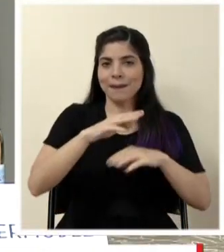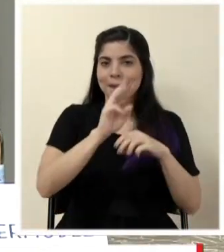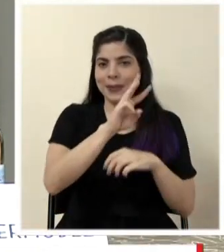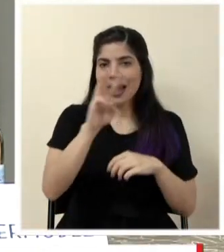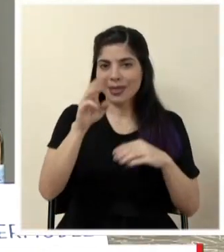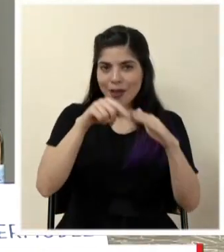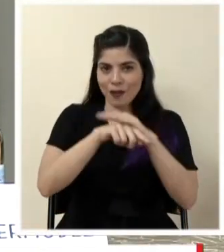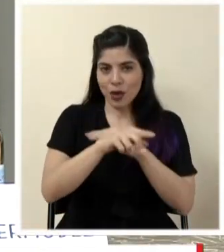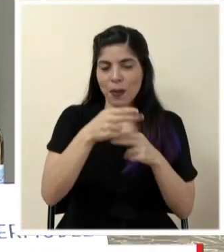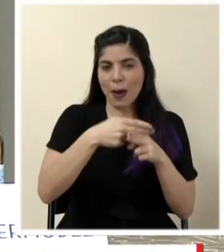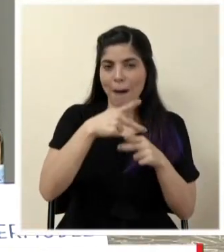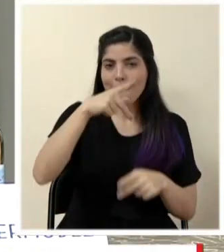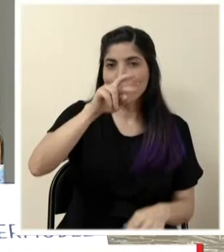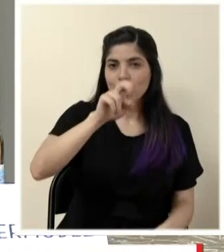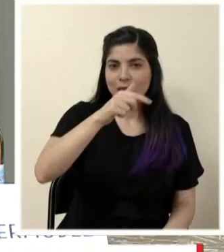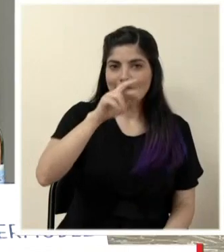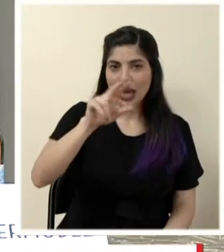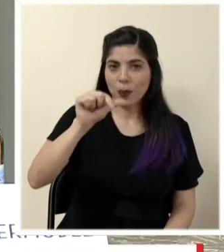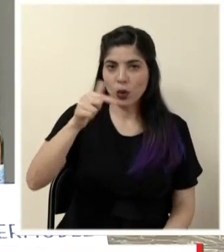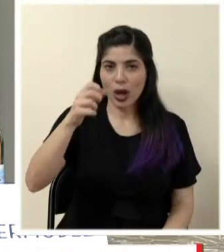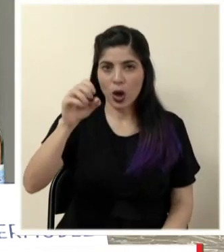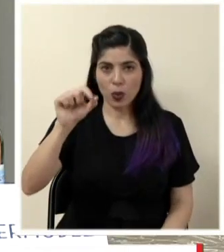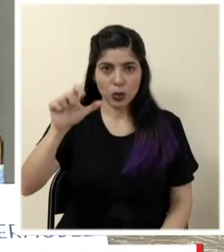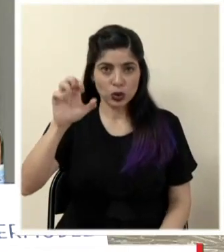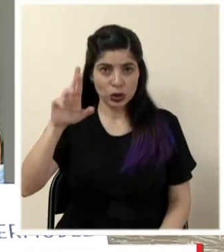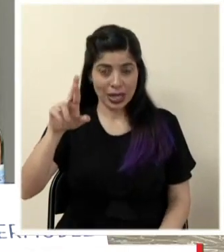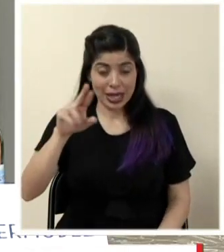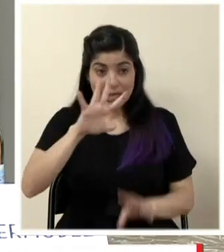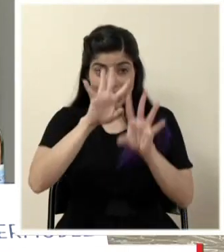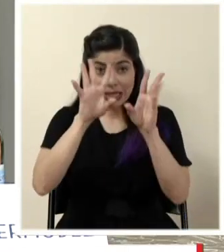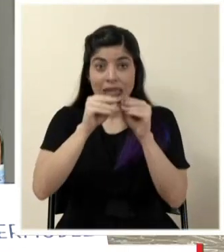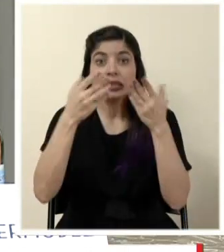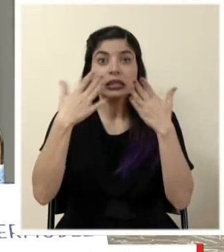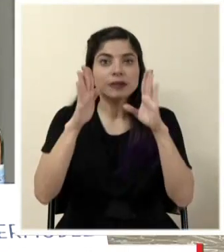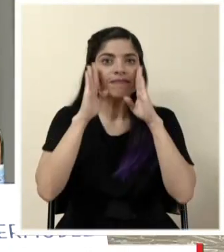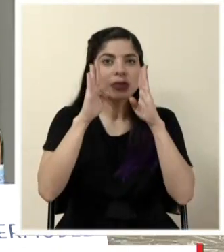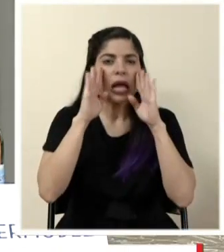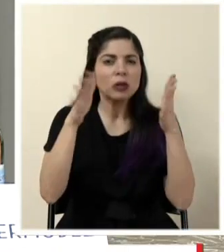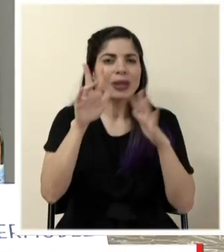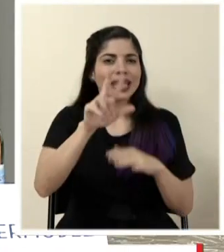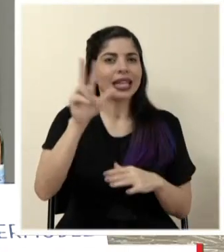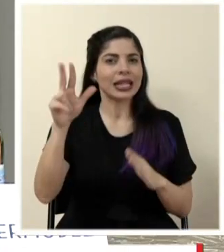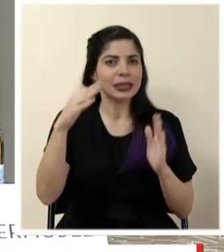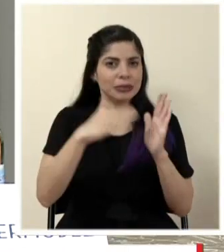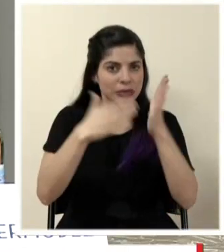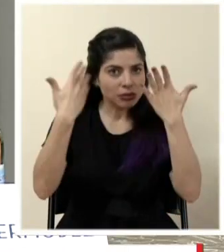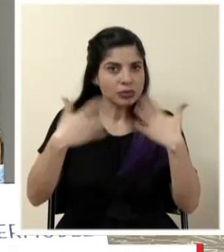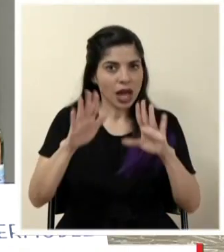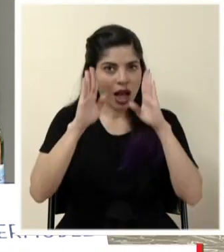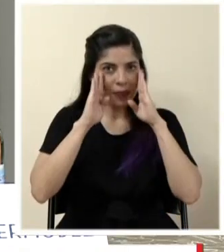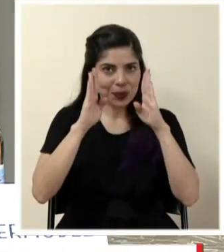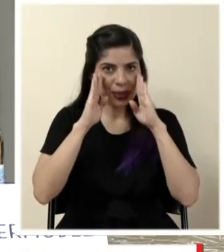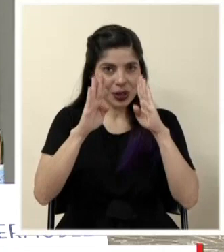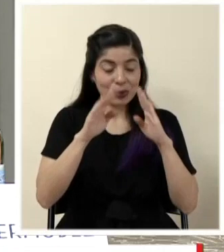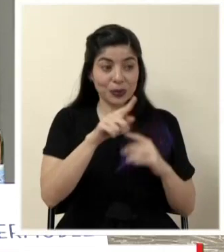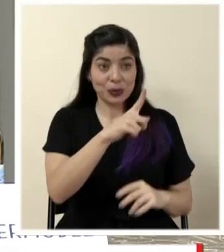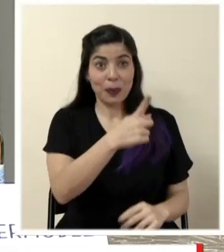proteger.go.cr. De estas se han podido atender ya un número cercano a las 33,000. Valga